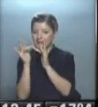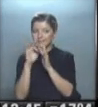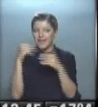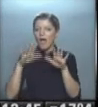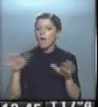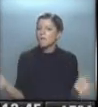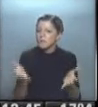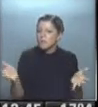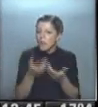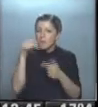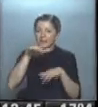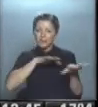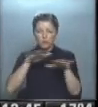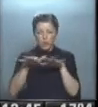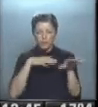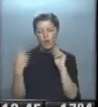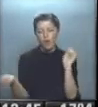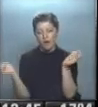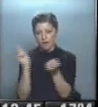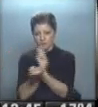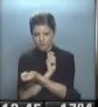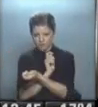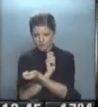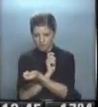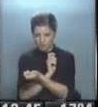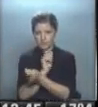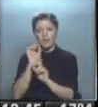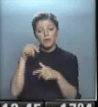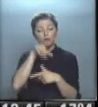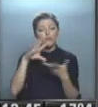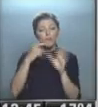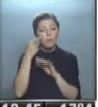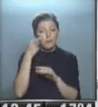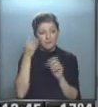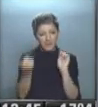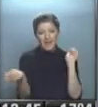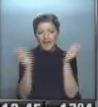la realidad opresiva que viven las saudíes y sus expectativas de cambio.